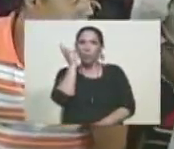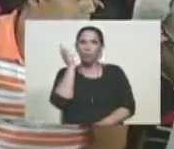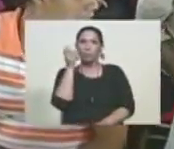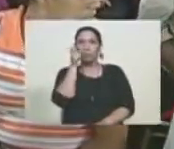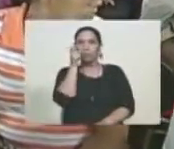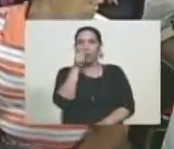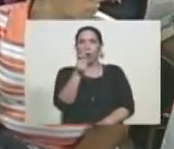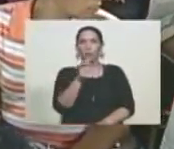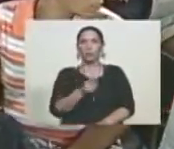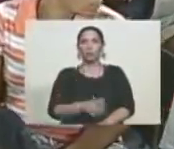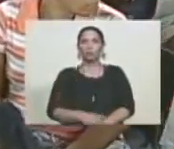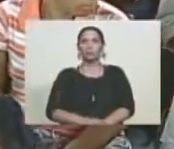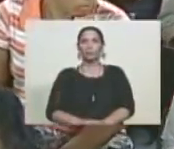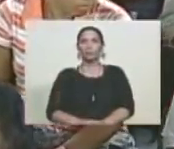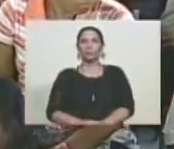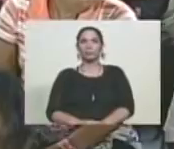pueblo.